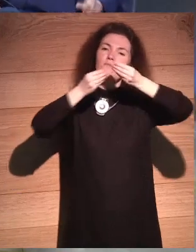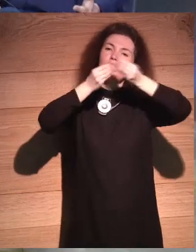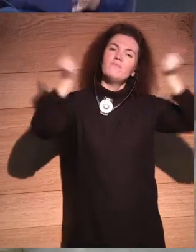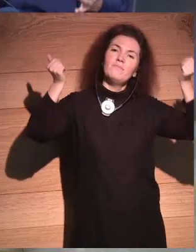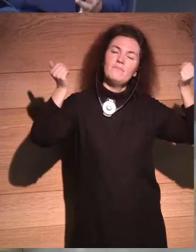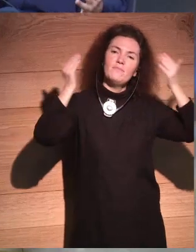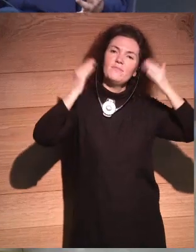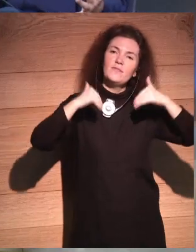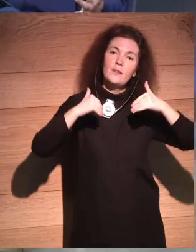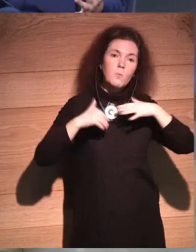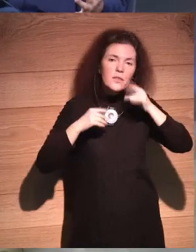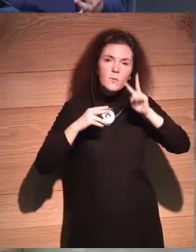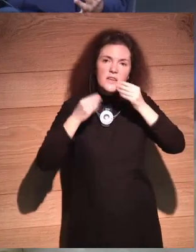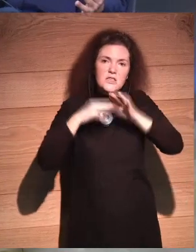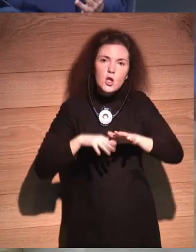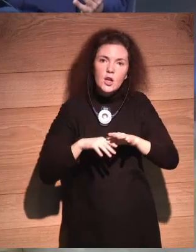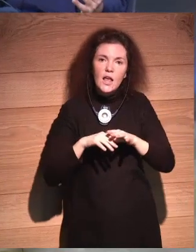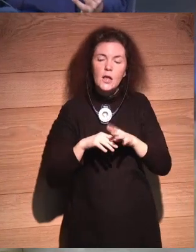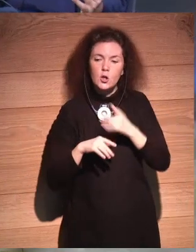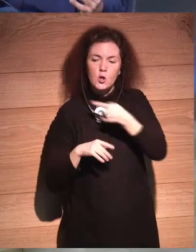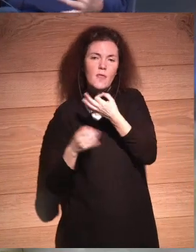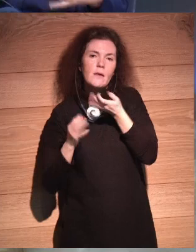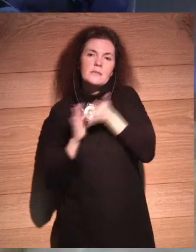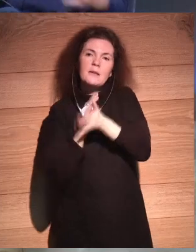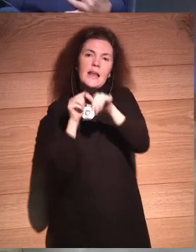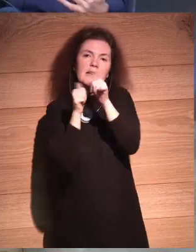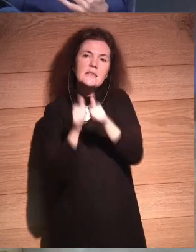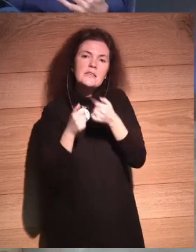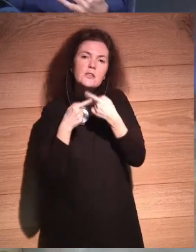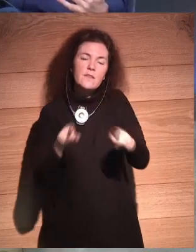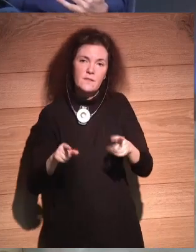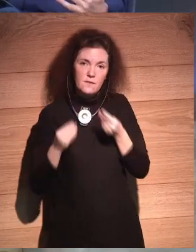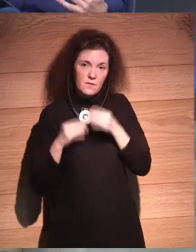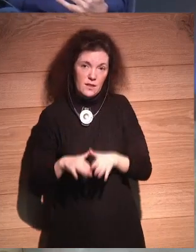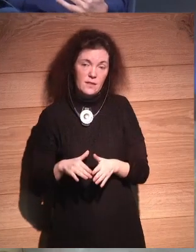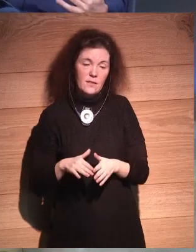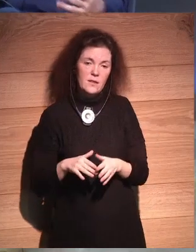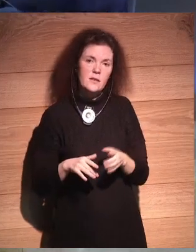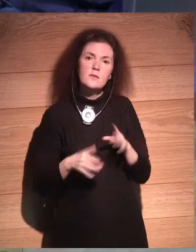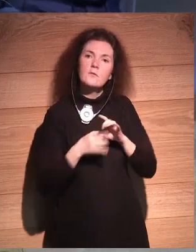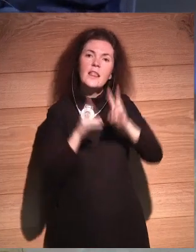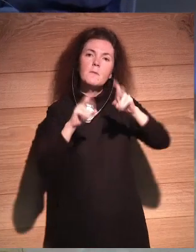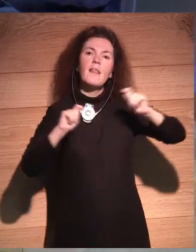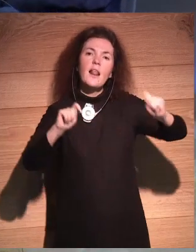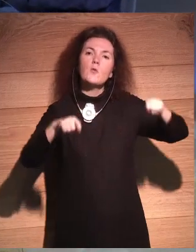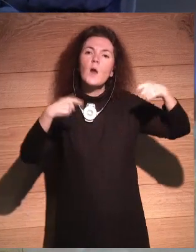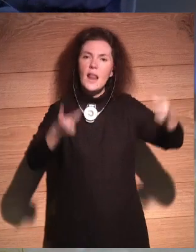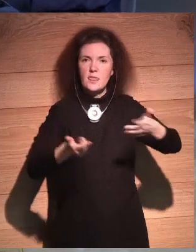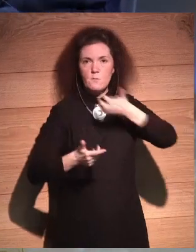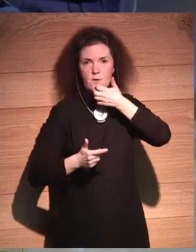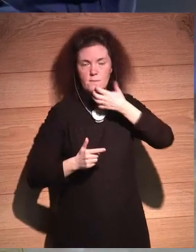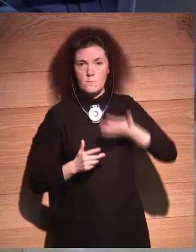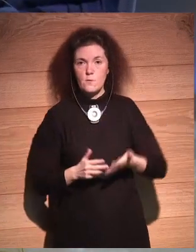Y podemos ver historias de este tipo. Nosotros tenemos que contar una historia diferente. Y esa historia tiene que ver con cosas como la naturaleza.